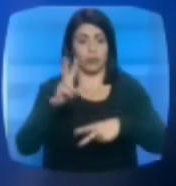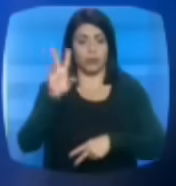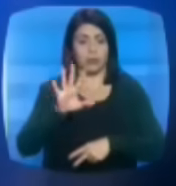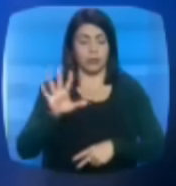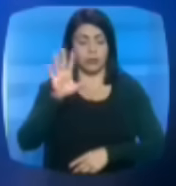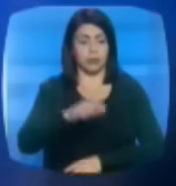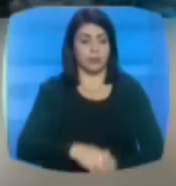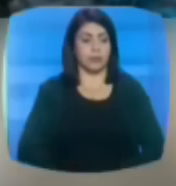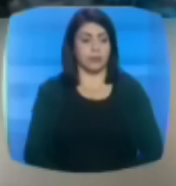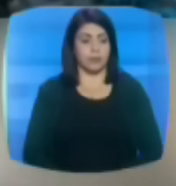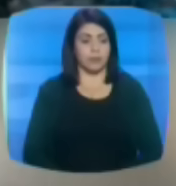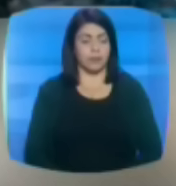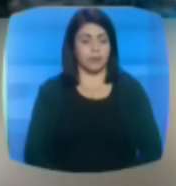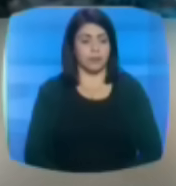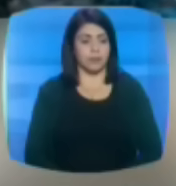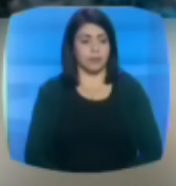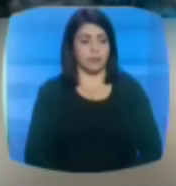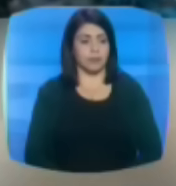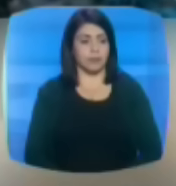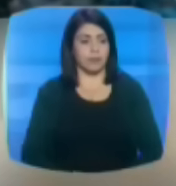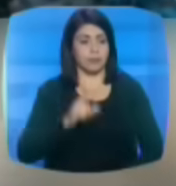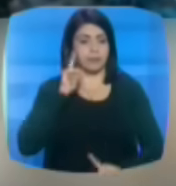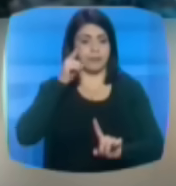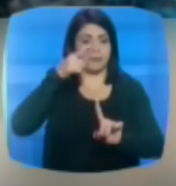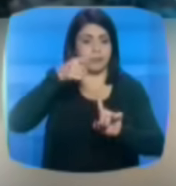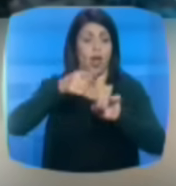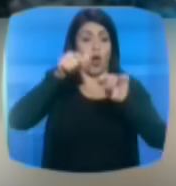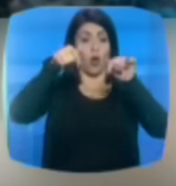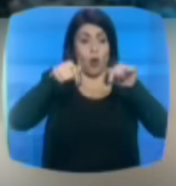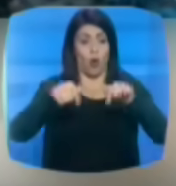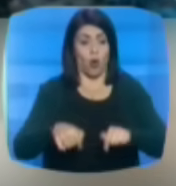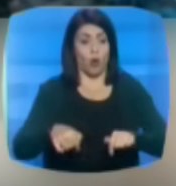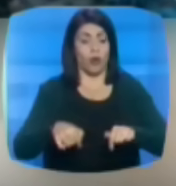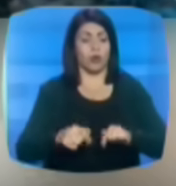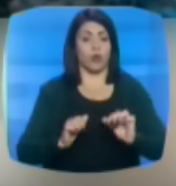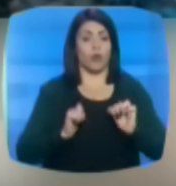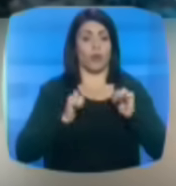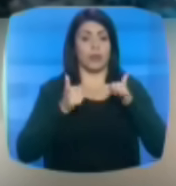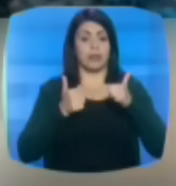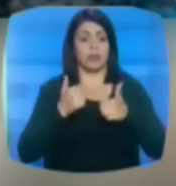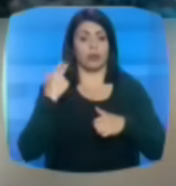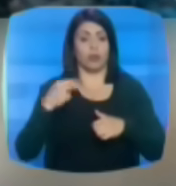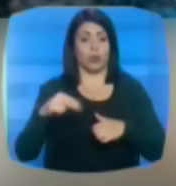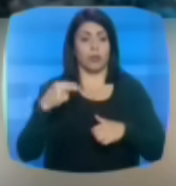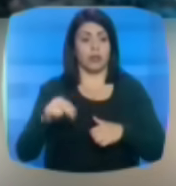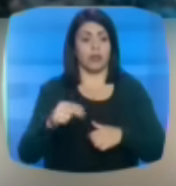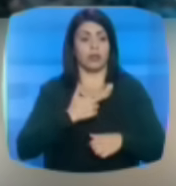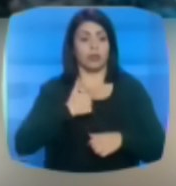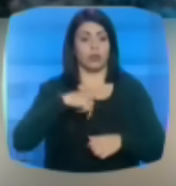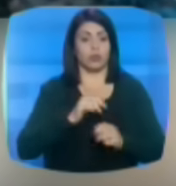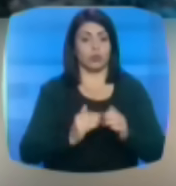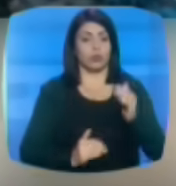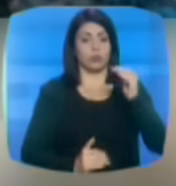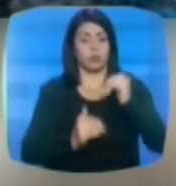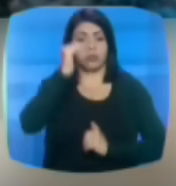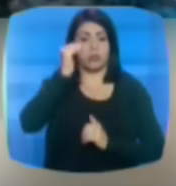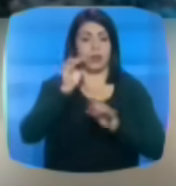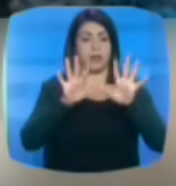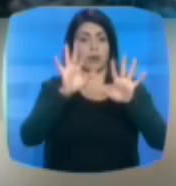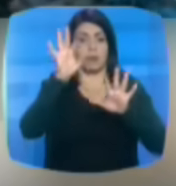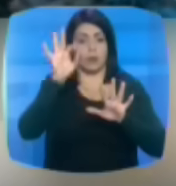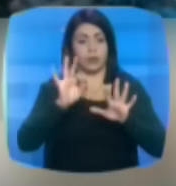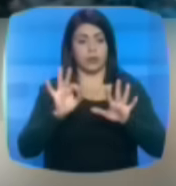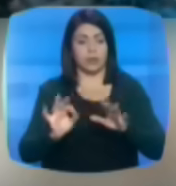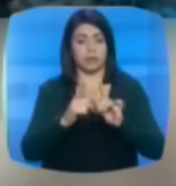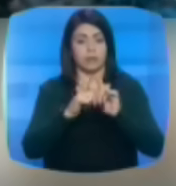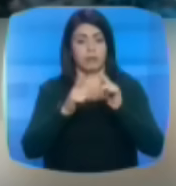Bruto. Y la proyección hoy por hoy da, empezando noviembre, que vamos a superar el 10%